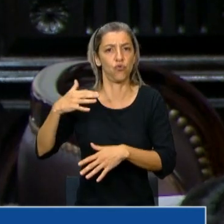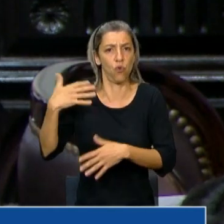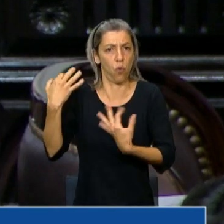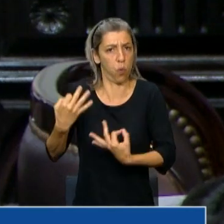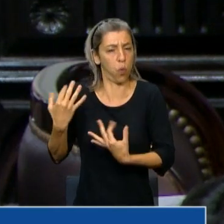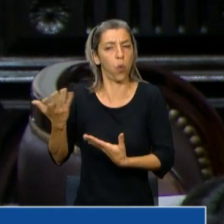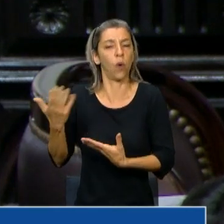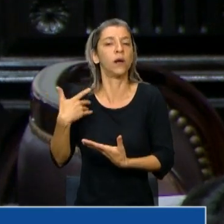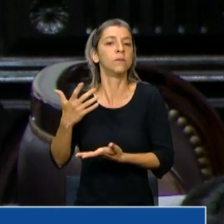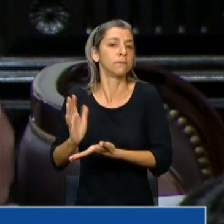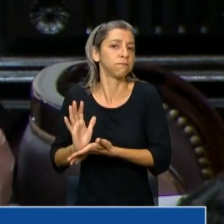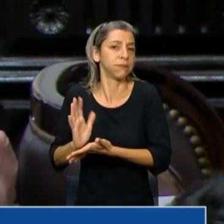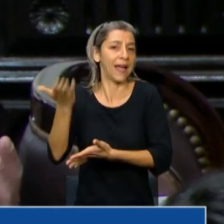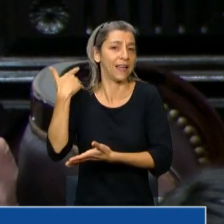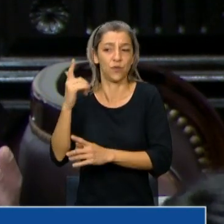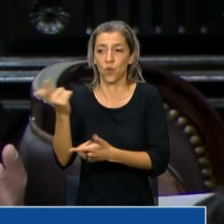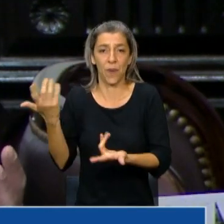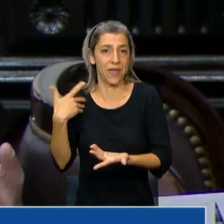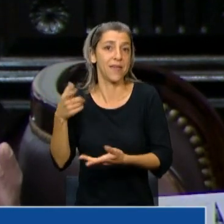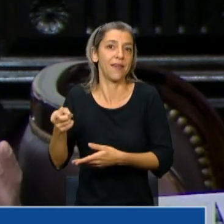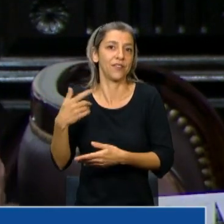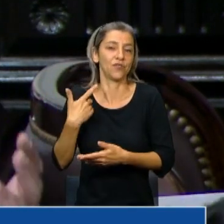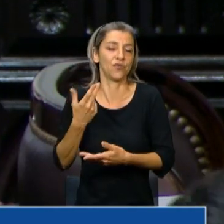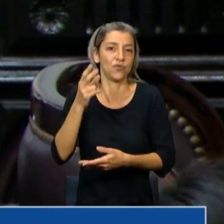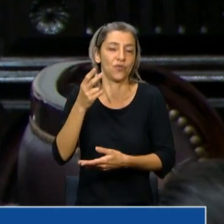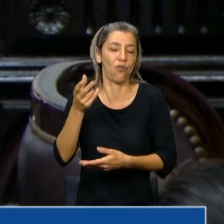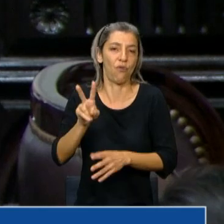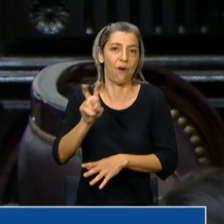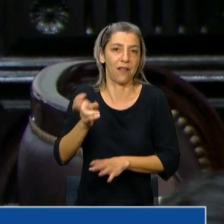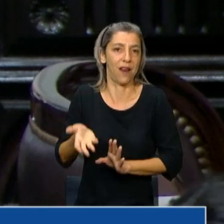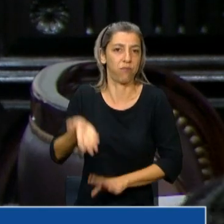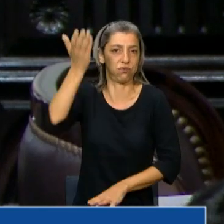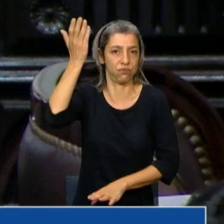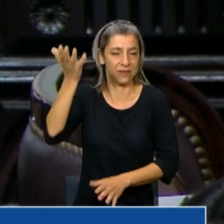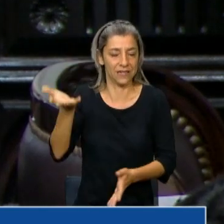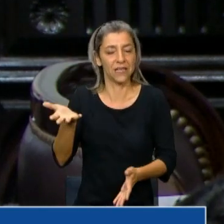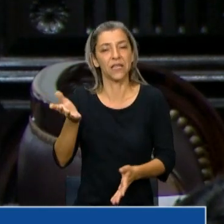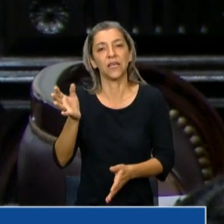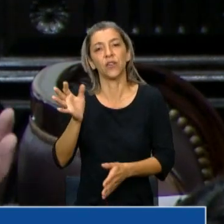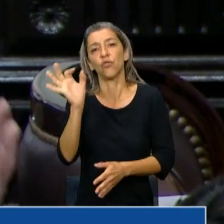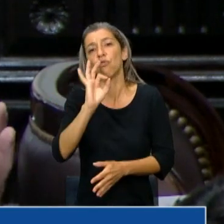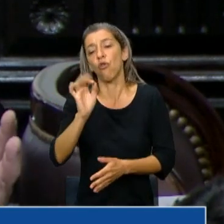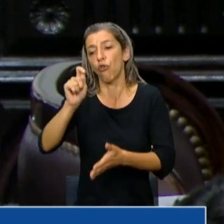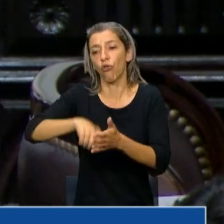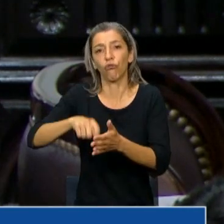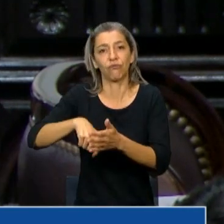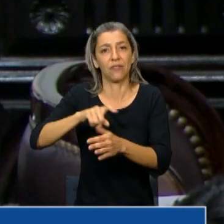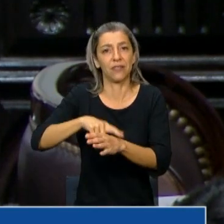precio de los alquileres, los contratos temporarios en otras actividades. Estas son